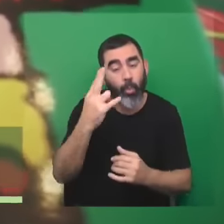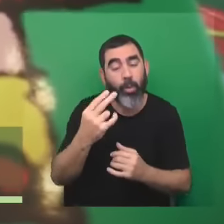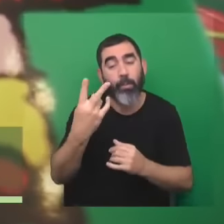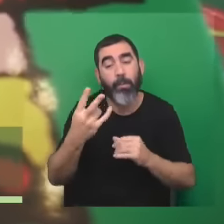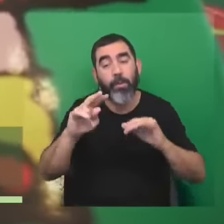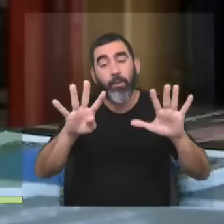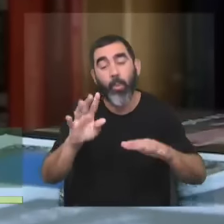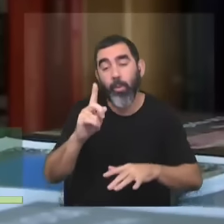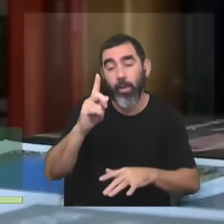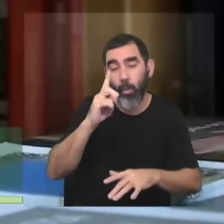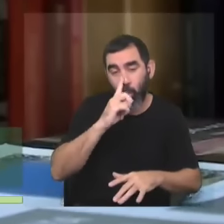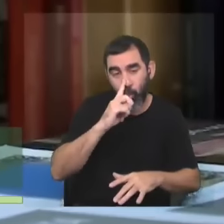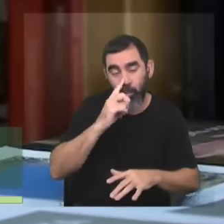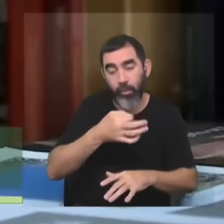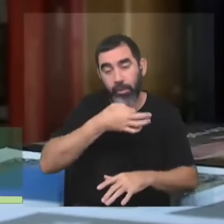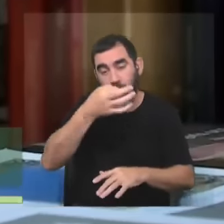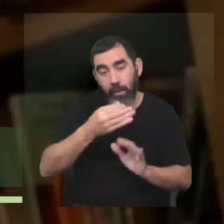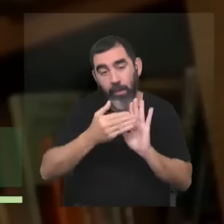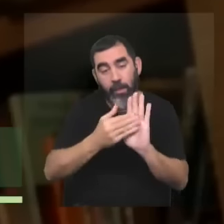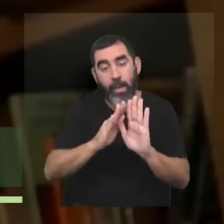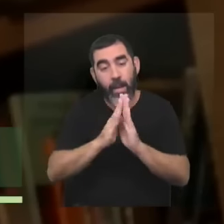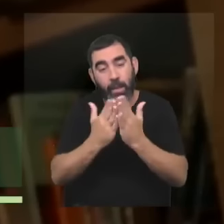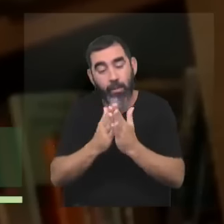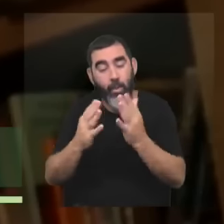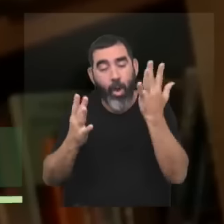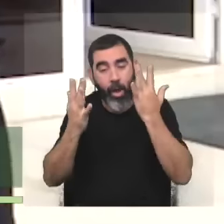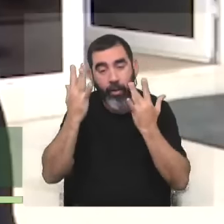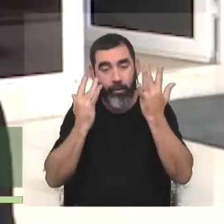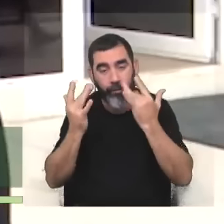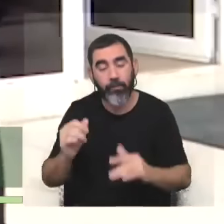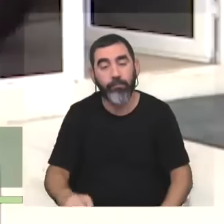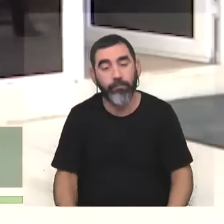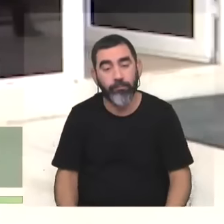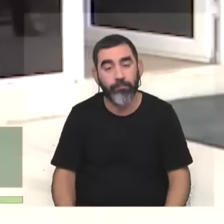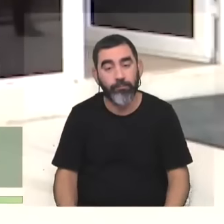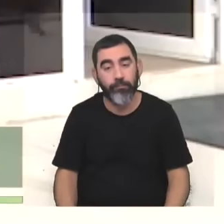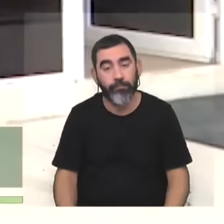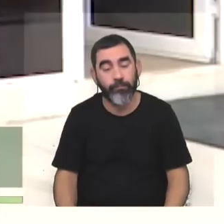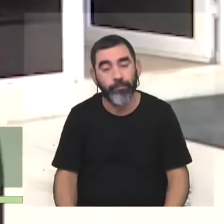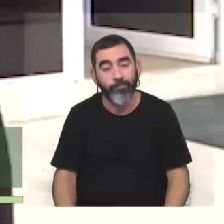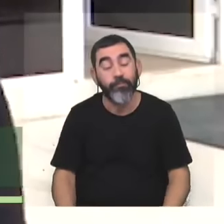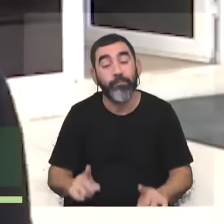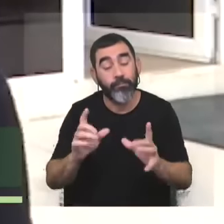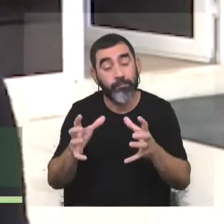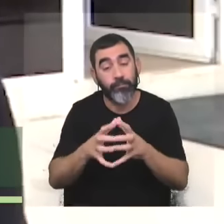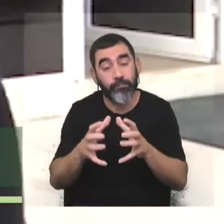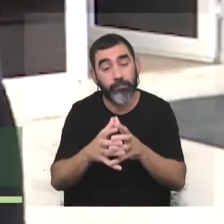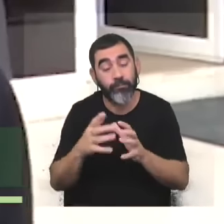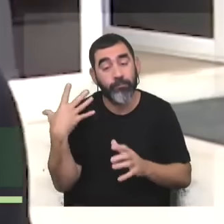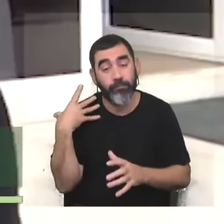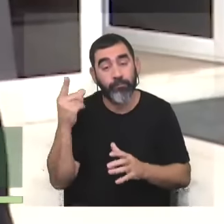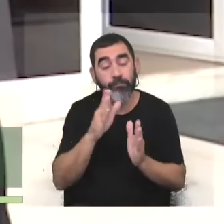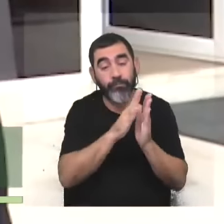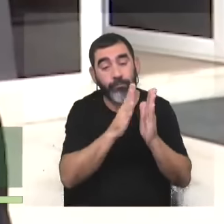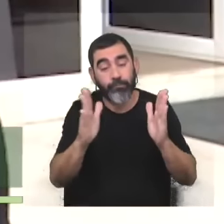29 de junio con charlas presentaciones de libros y espectáculos artísticos entre otras personas integrarán la delegación uruguaya el director de la